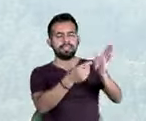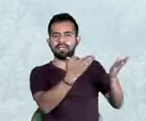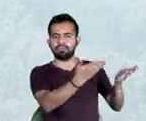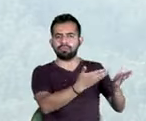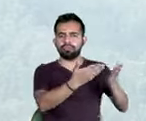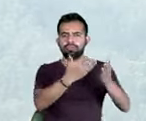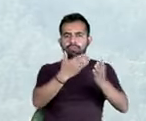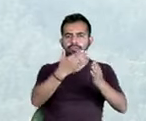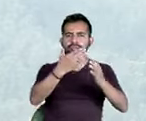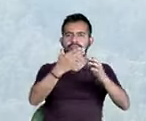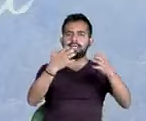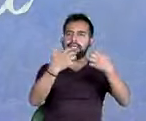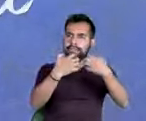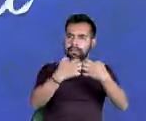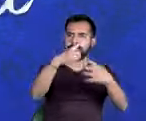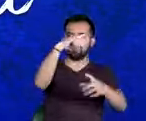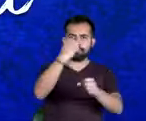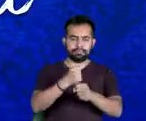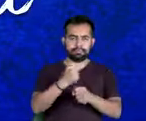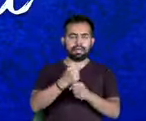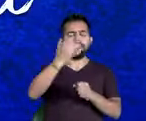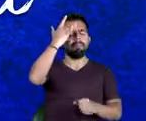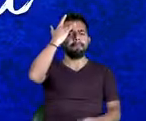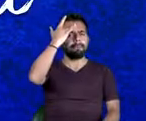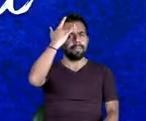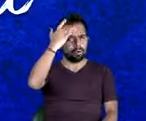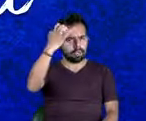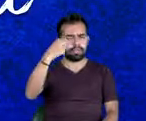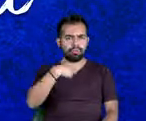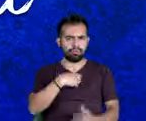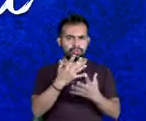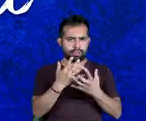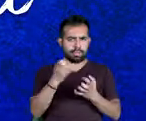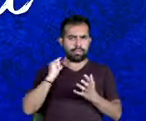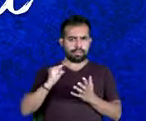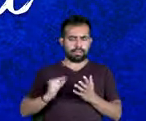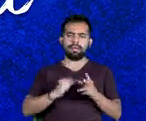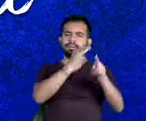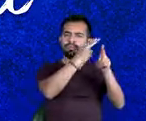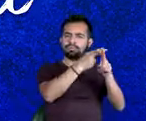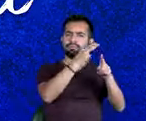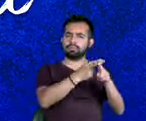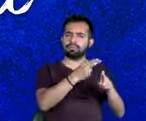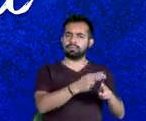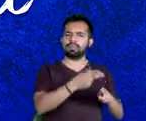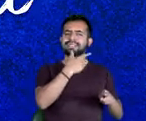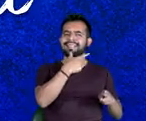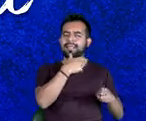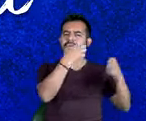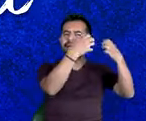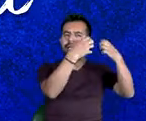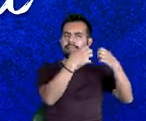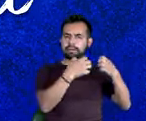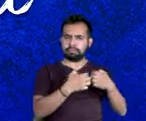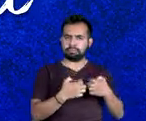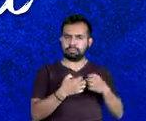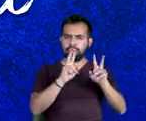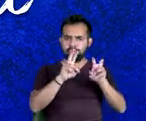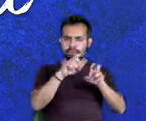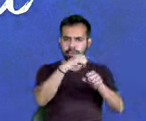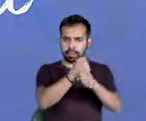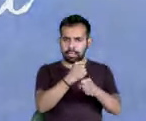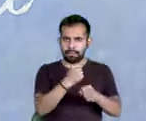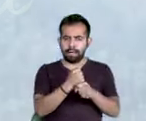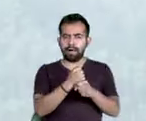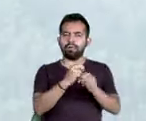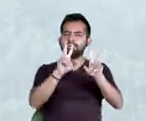¿Sí? ¿Por qué? Y empiezo a detallar los nombres de quienes nos acompañarán en la,